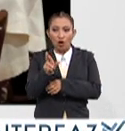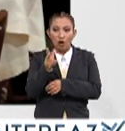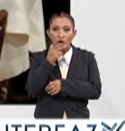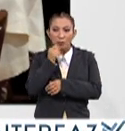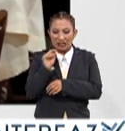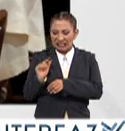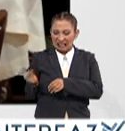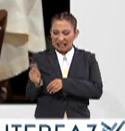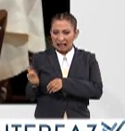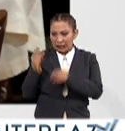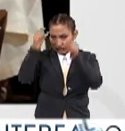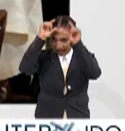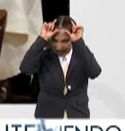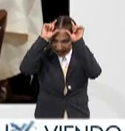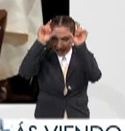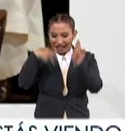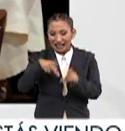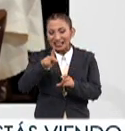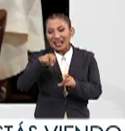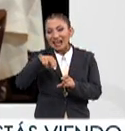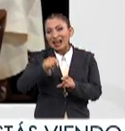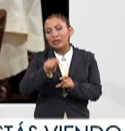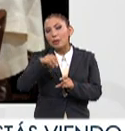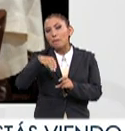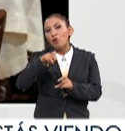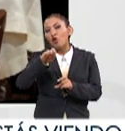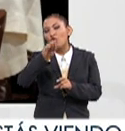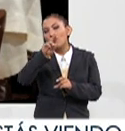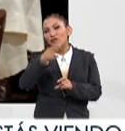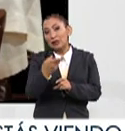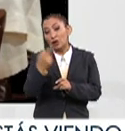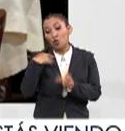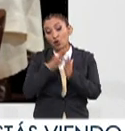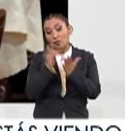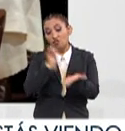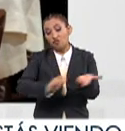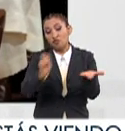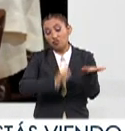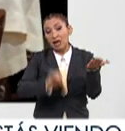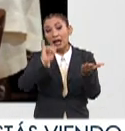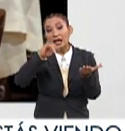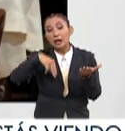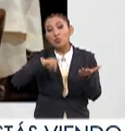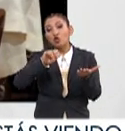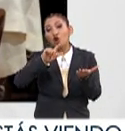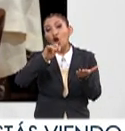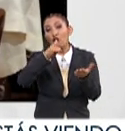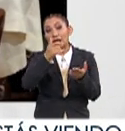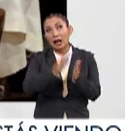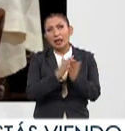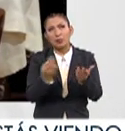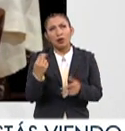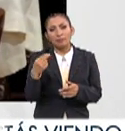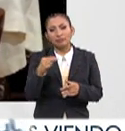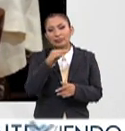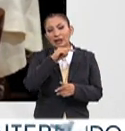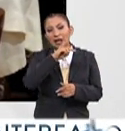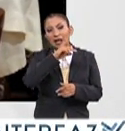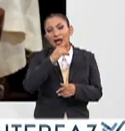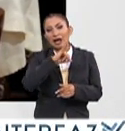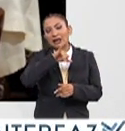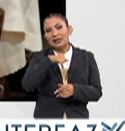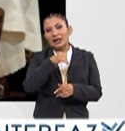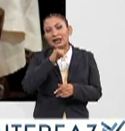está inmediatamente, es el doctor Kenneth Murphy. Es autor de un libro de los más importantes de inmunología, el libro Janeway, se